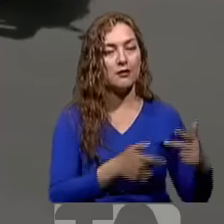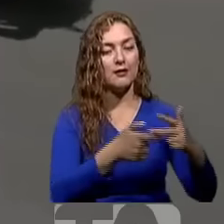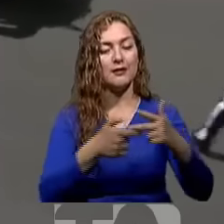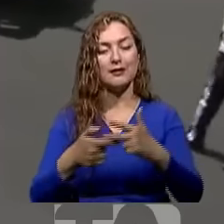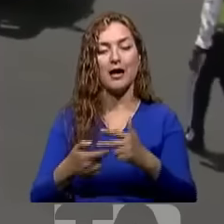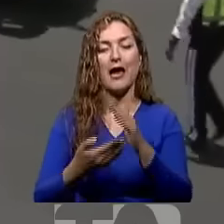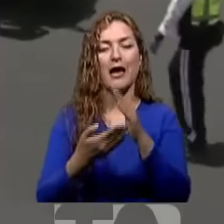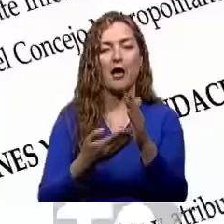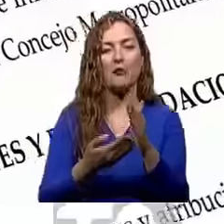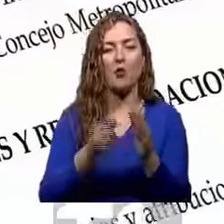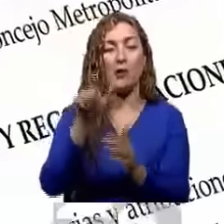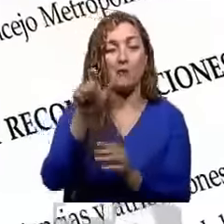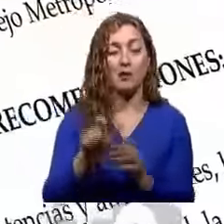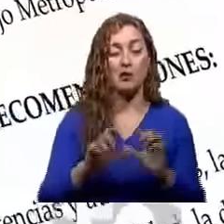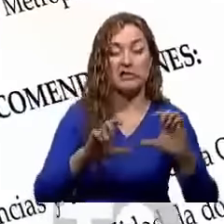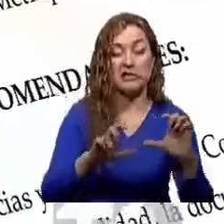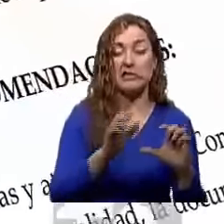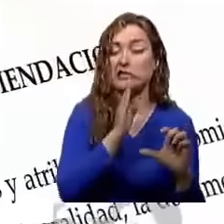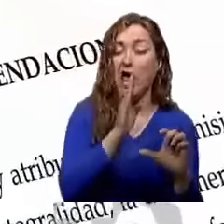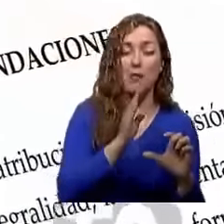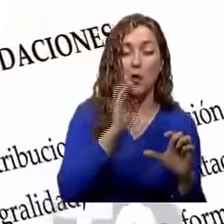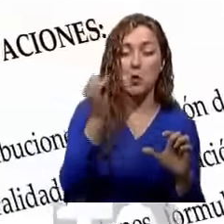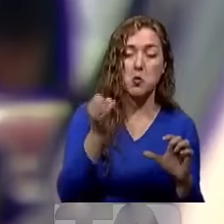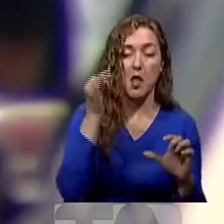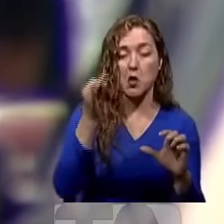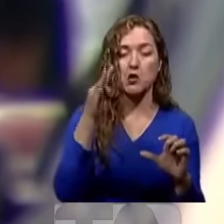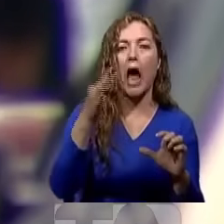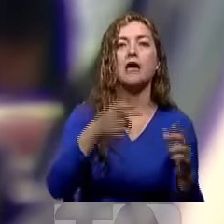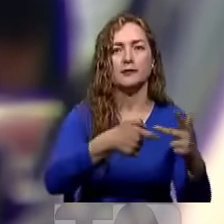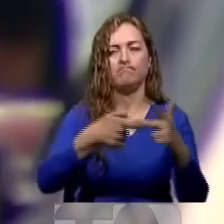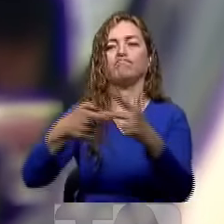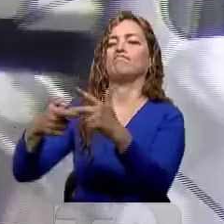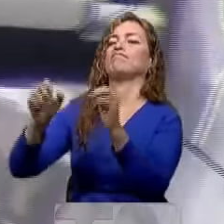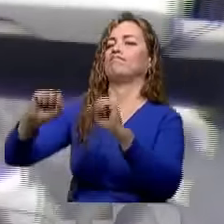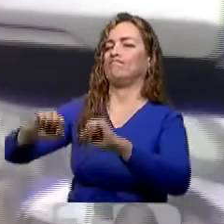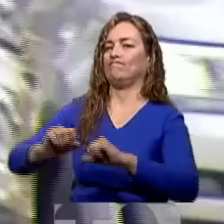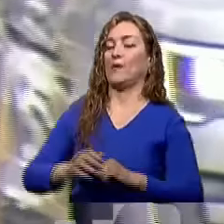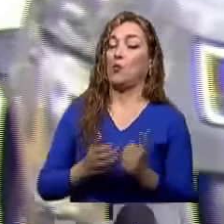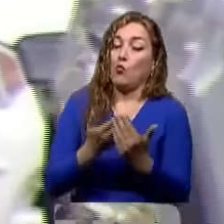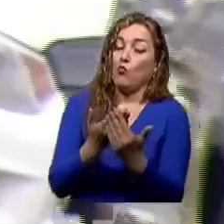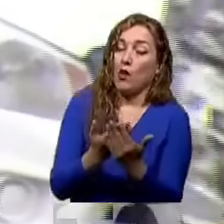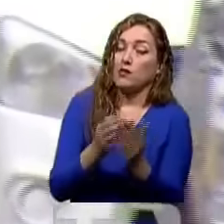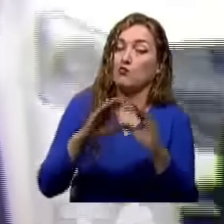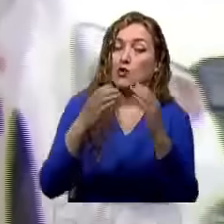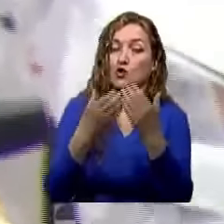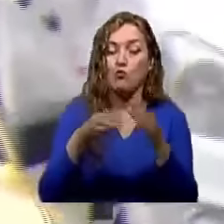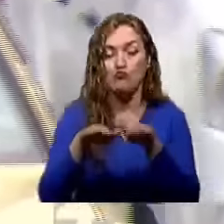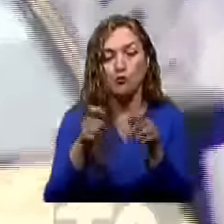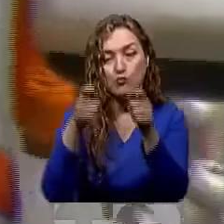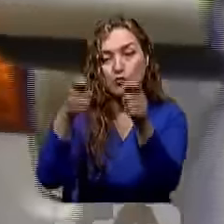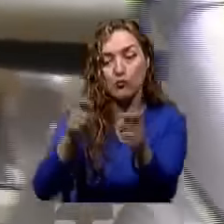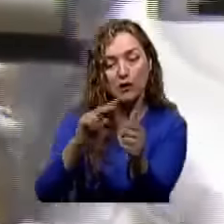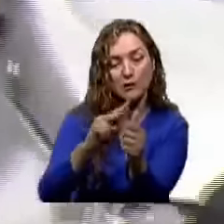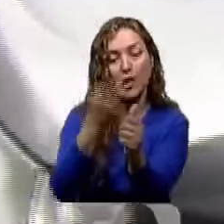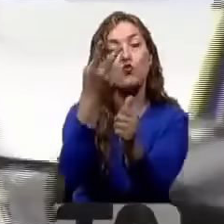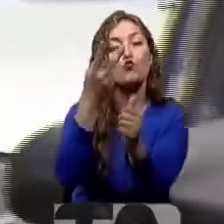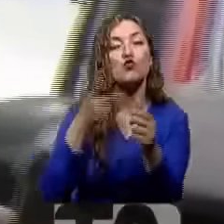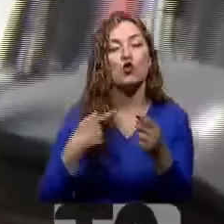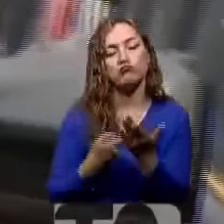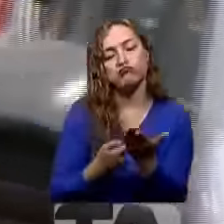casos de reincidencia. La propuesta regresará ahora a la Comisión de Movilidad para que ésta realice el informe para el segundo y